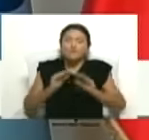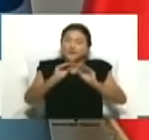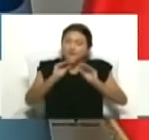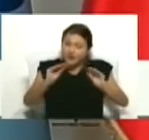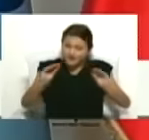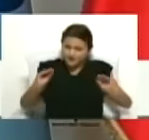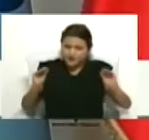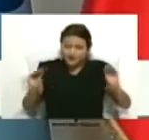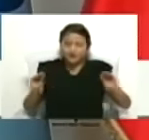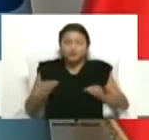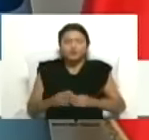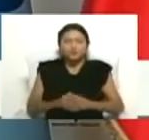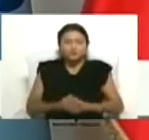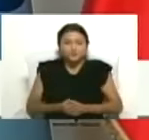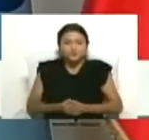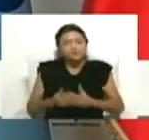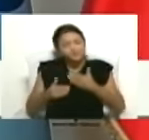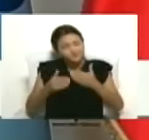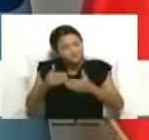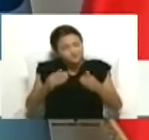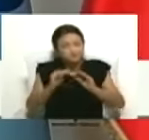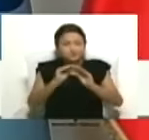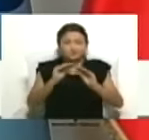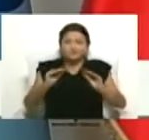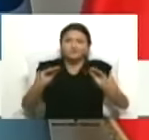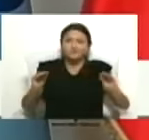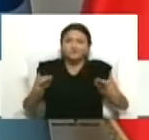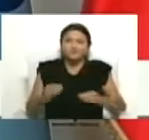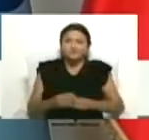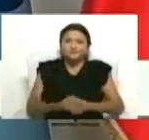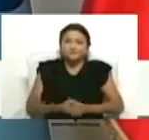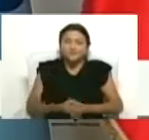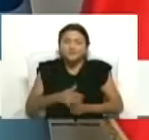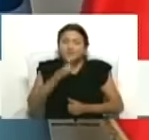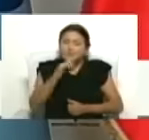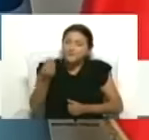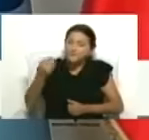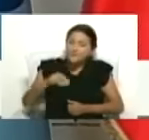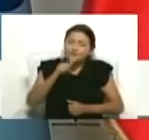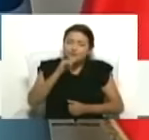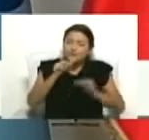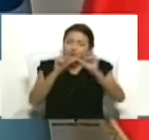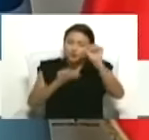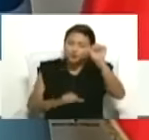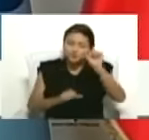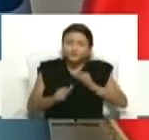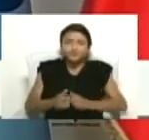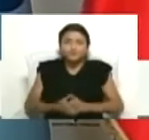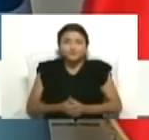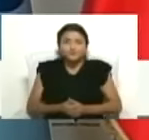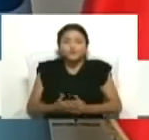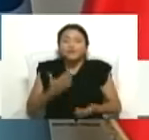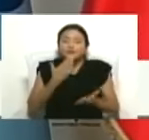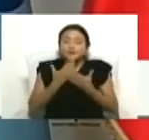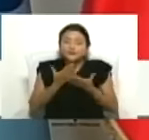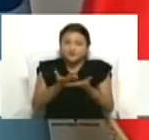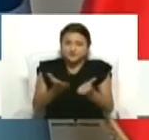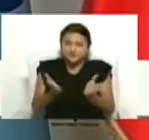informar, estaremos progresivamente entregándoles a ustedes como comunicación.